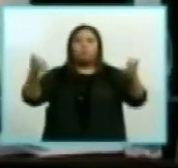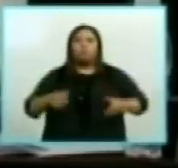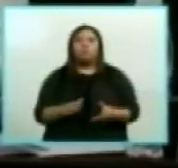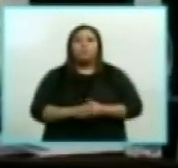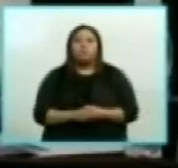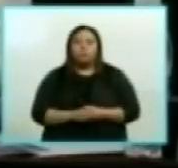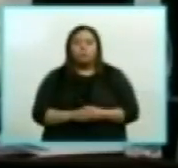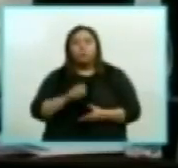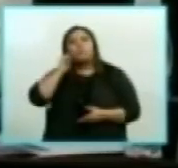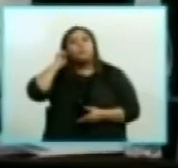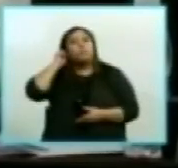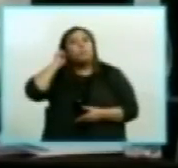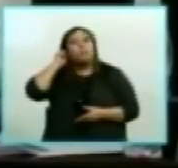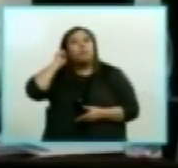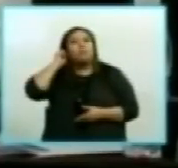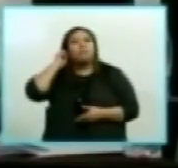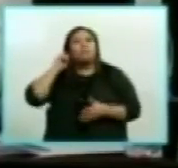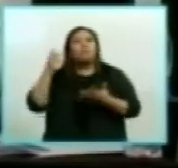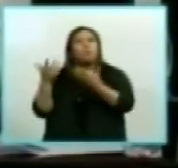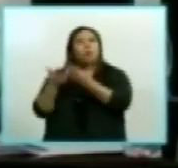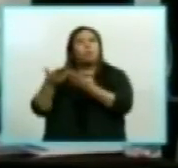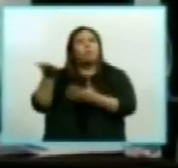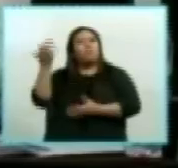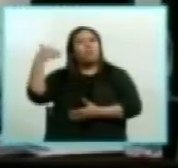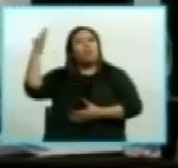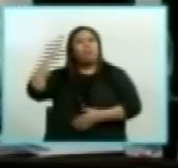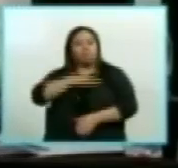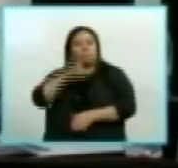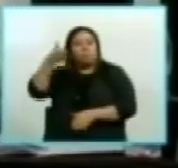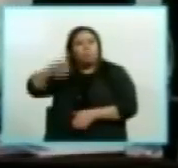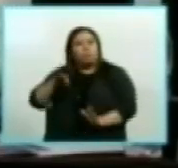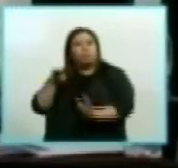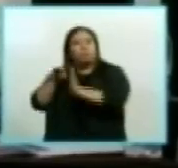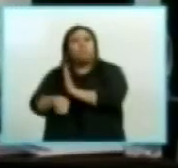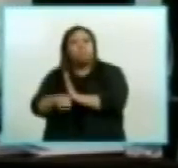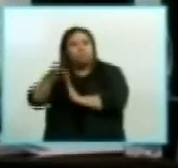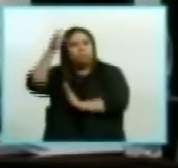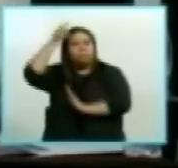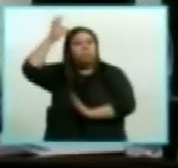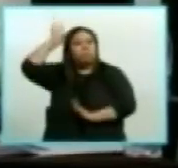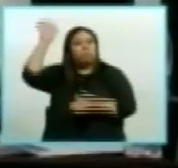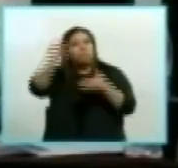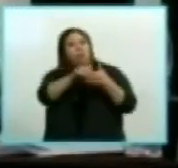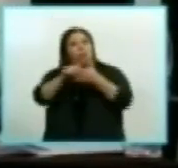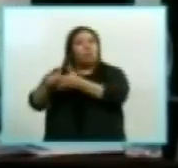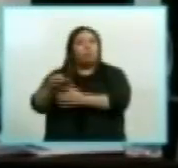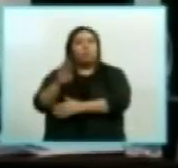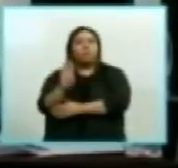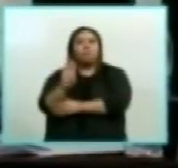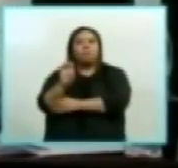nuestra compañera mártir, la líder indígena Berta Cáceres.